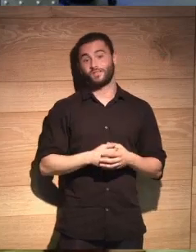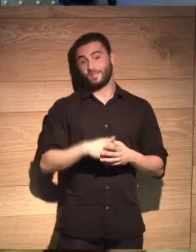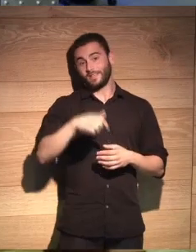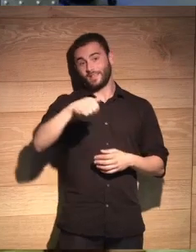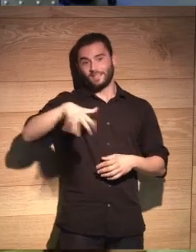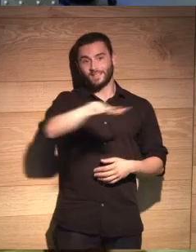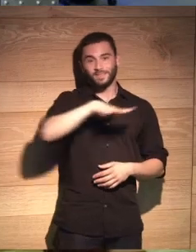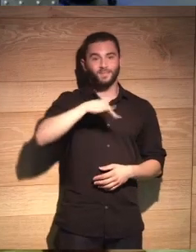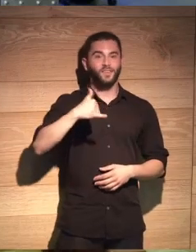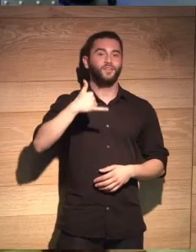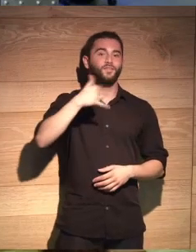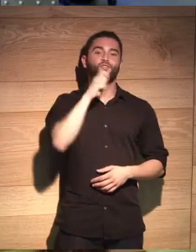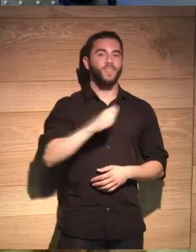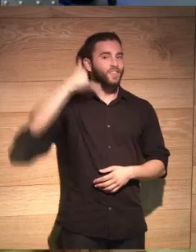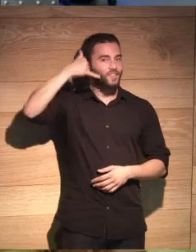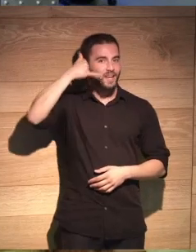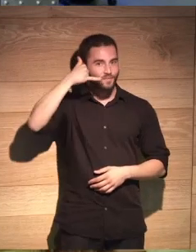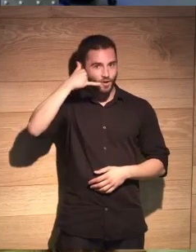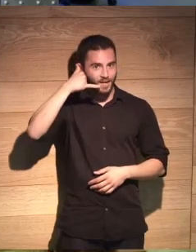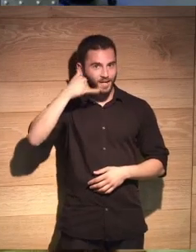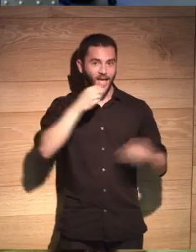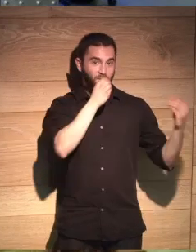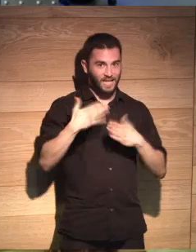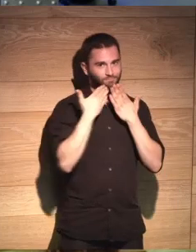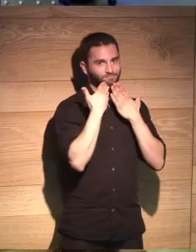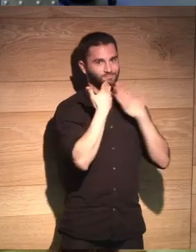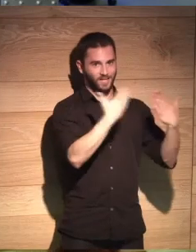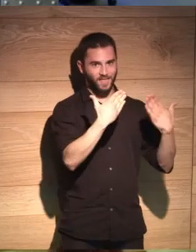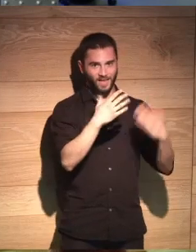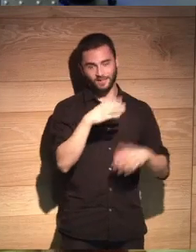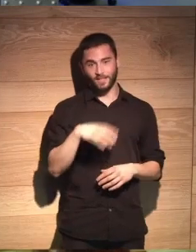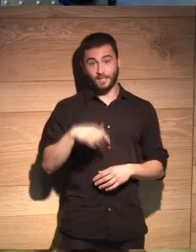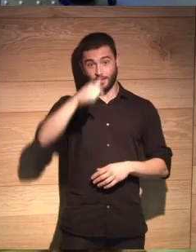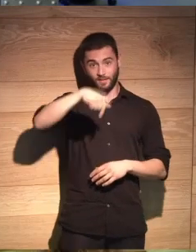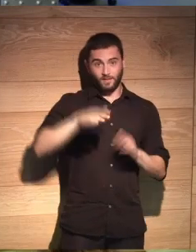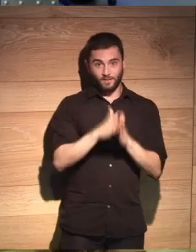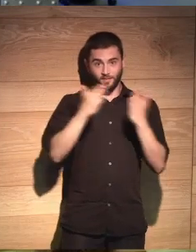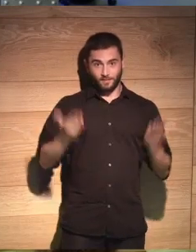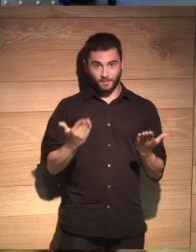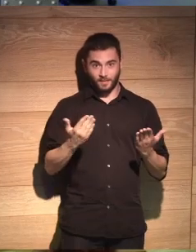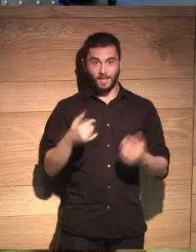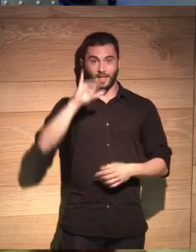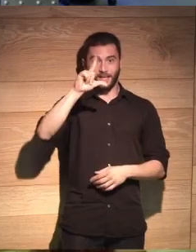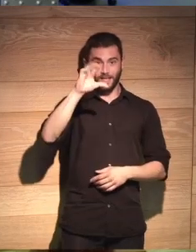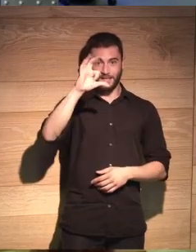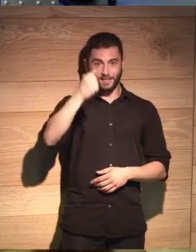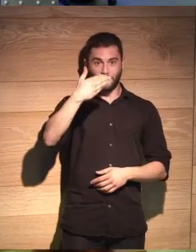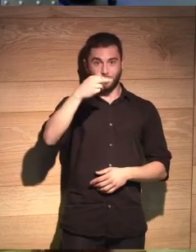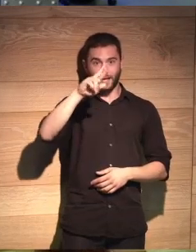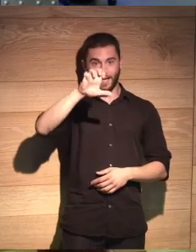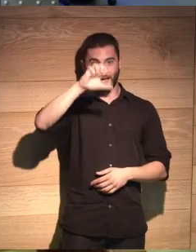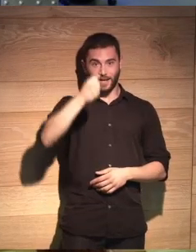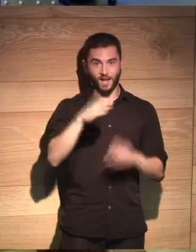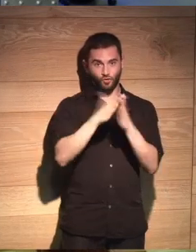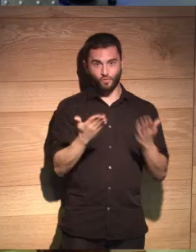al espacio Fundación Telefónica, por invitarnos a presentar aquí la novela de Ilsa Barea Kulchar, el mismo